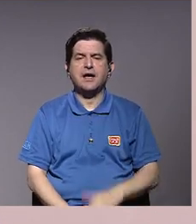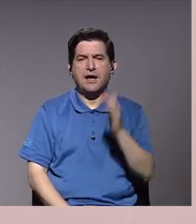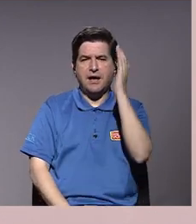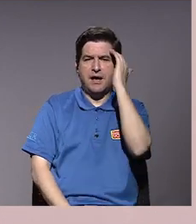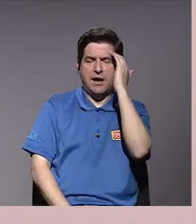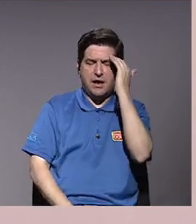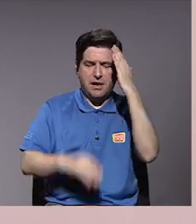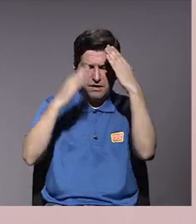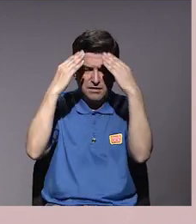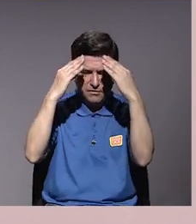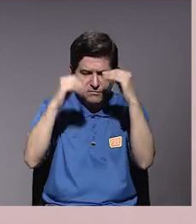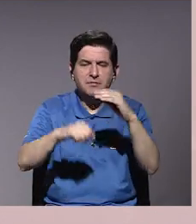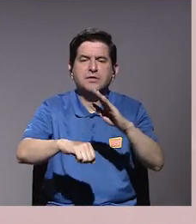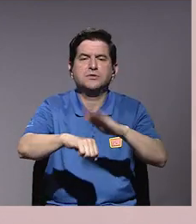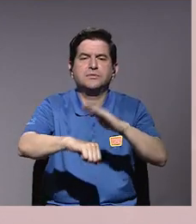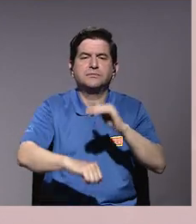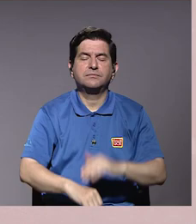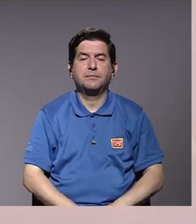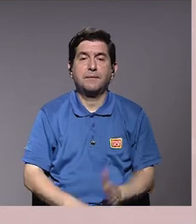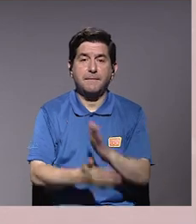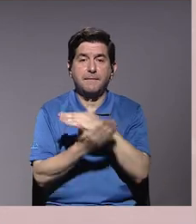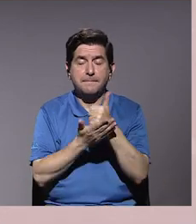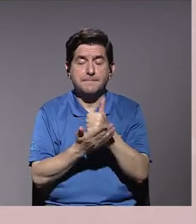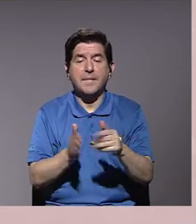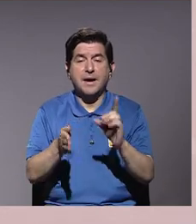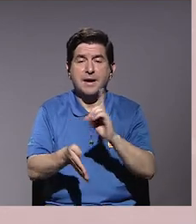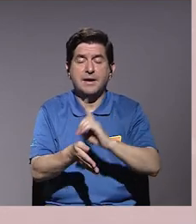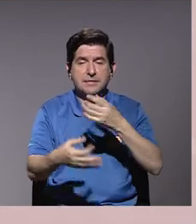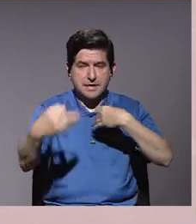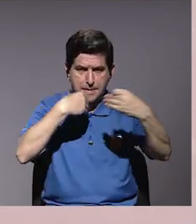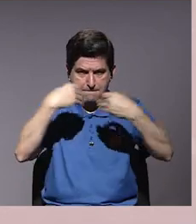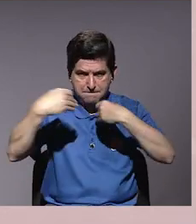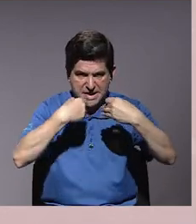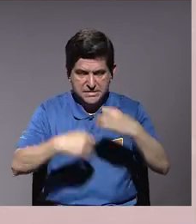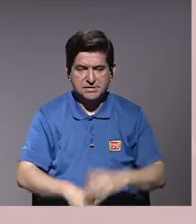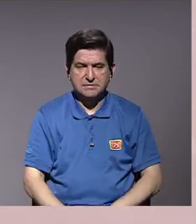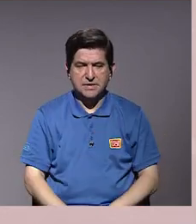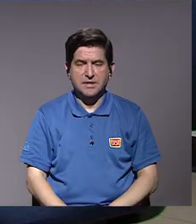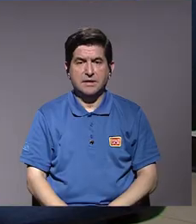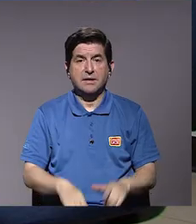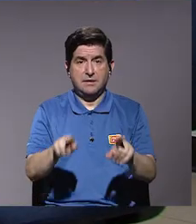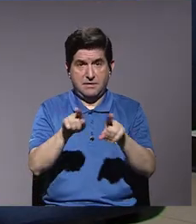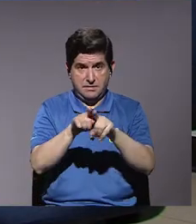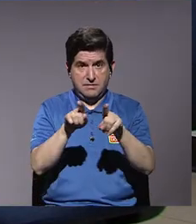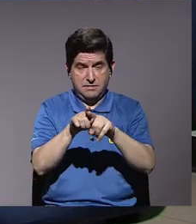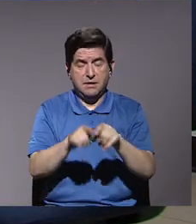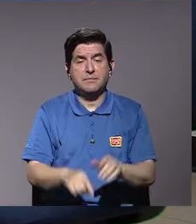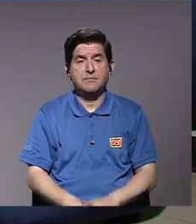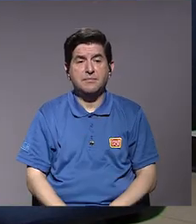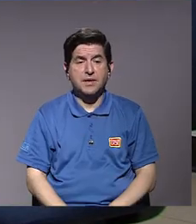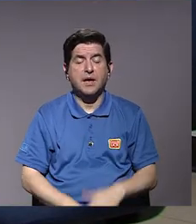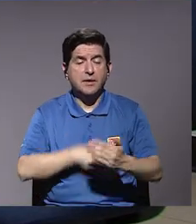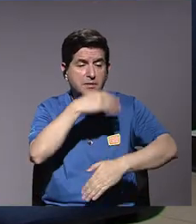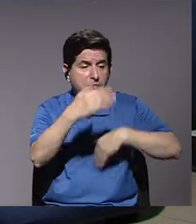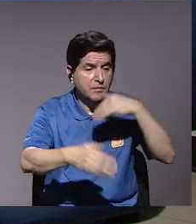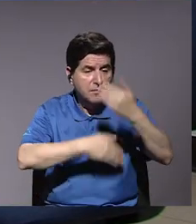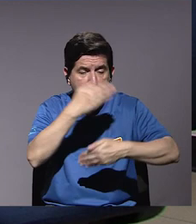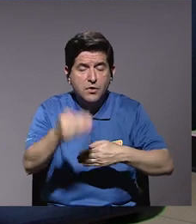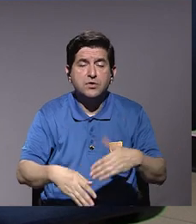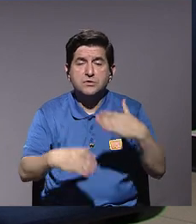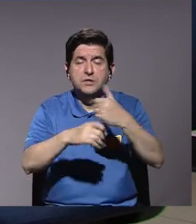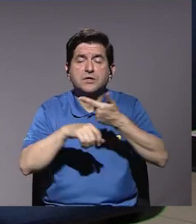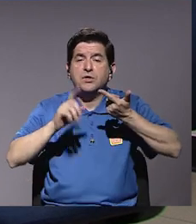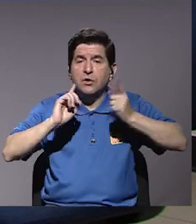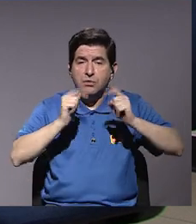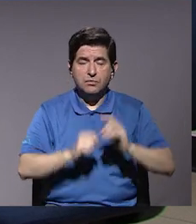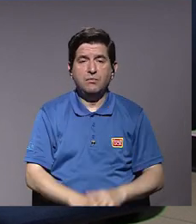Y entonces ahí es donde la parte médica me explica a mí, inclusive la odontológica, me explica a mí cuál es el procedimiento que